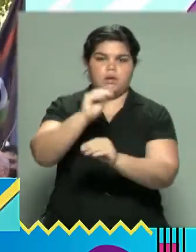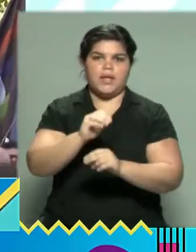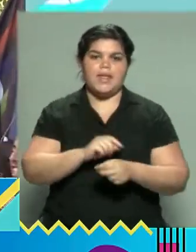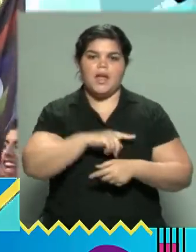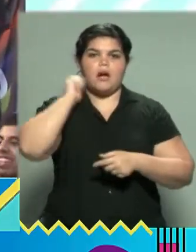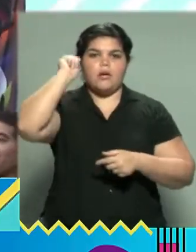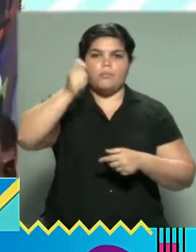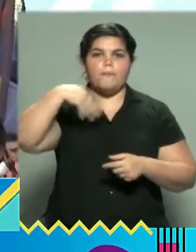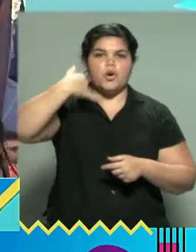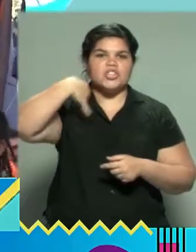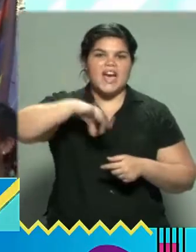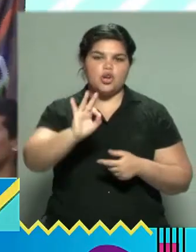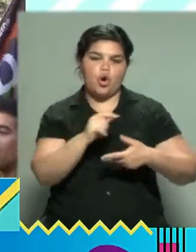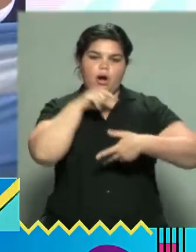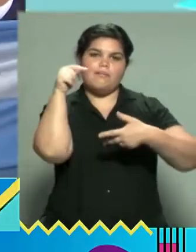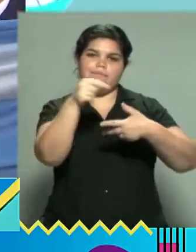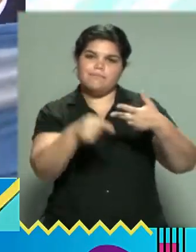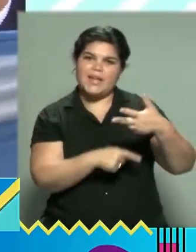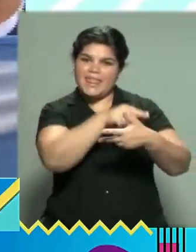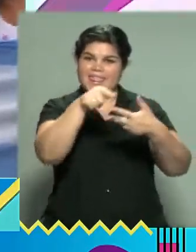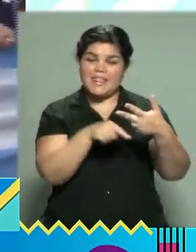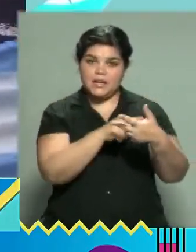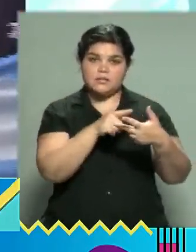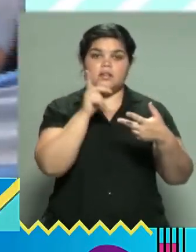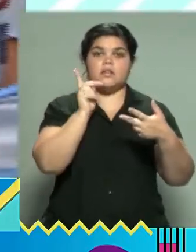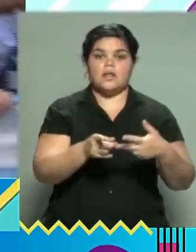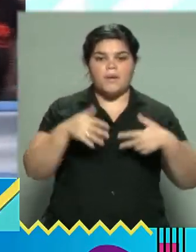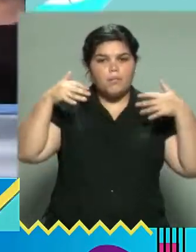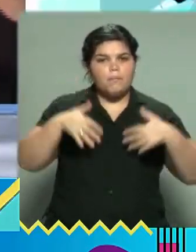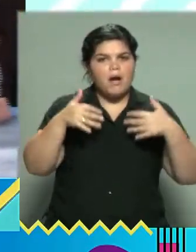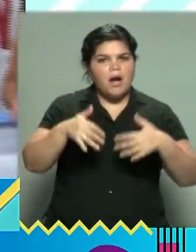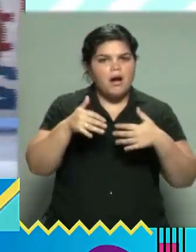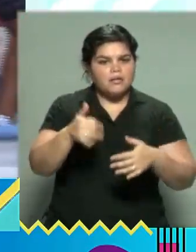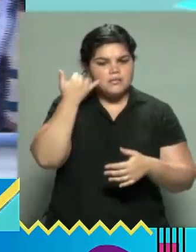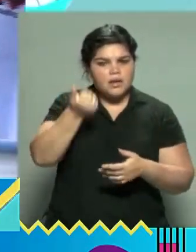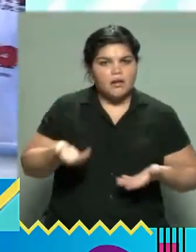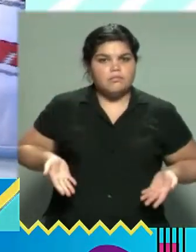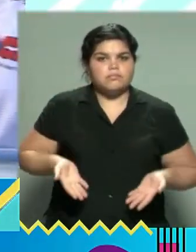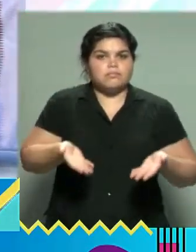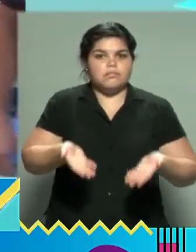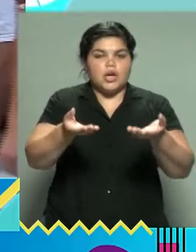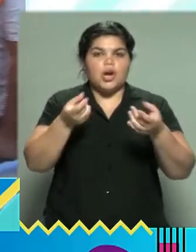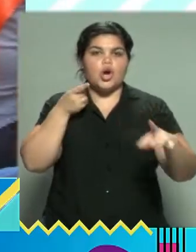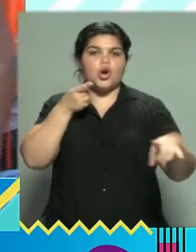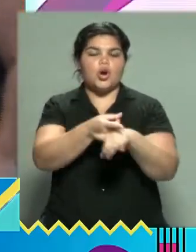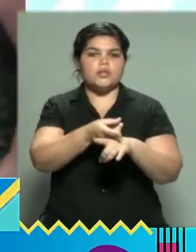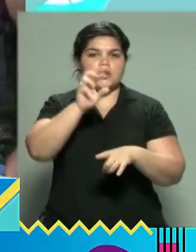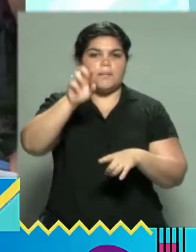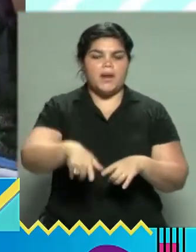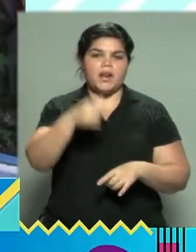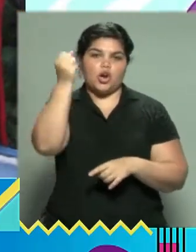que está implicado Moyano, ya se venía impulsando la marcha porque obviamente contra las políticas económicas de Macri y